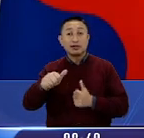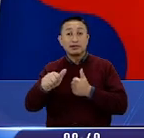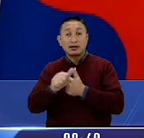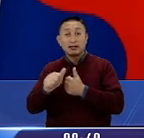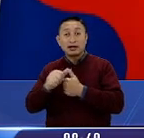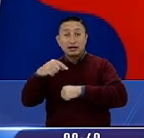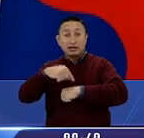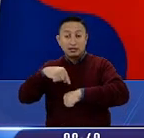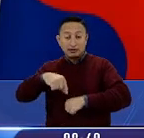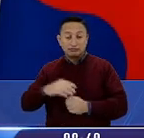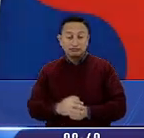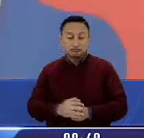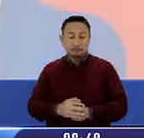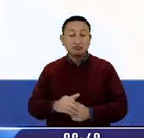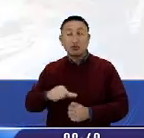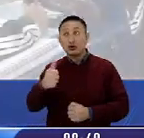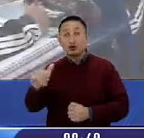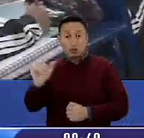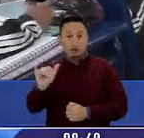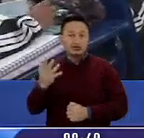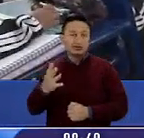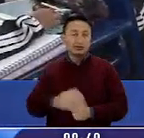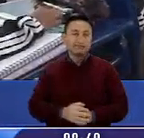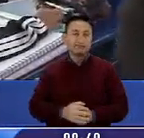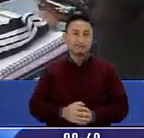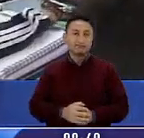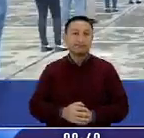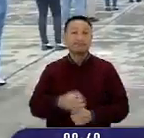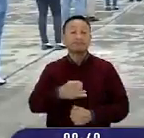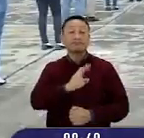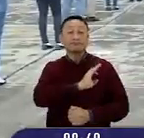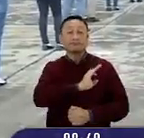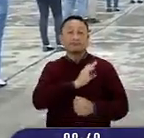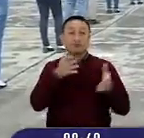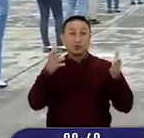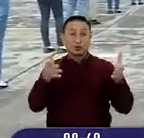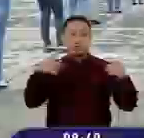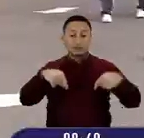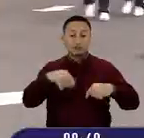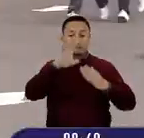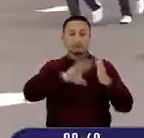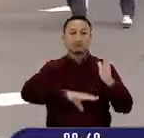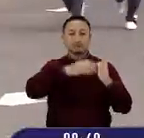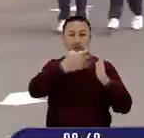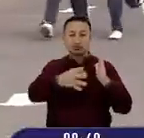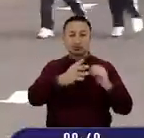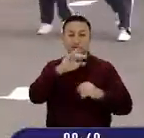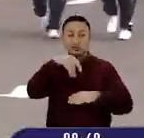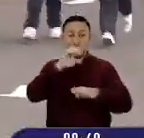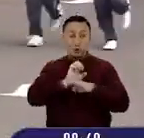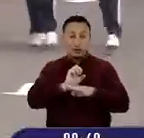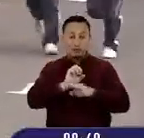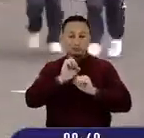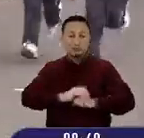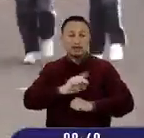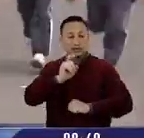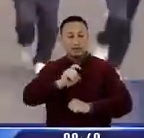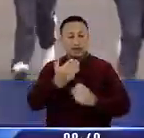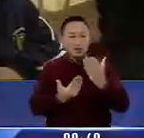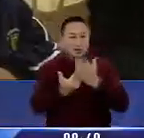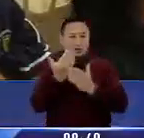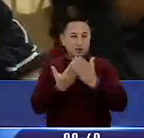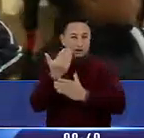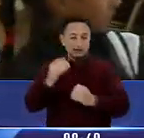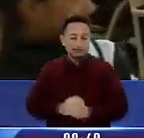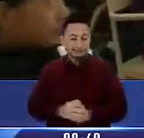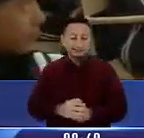sin precedentes en el mundo. Para los especialistas en educación, las mallas curriculares del país deben actualizarse, ya que